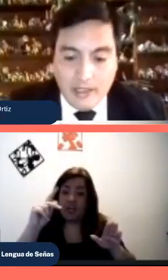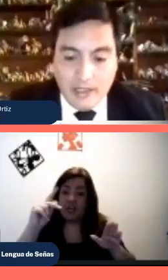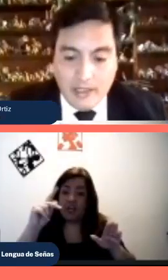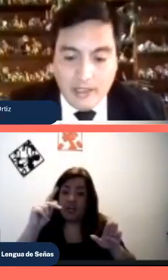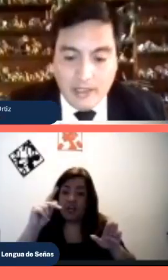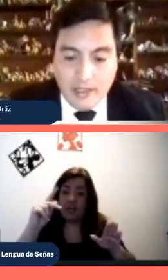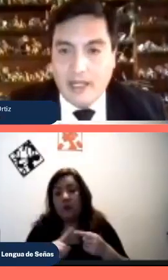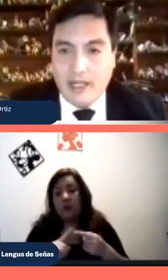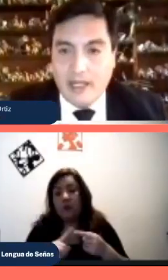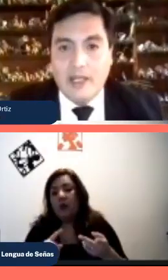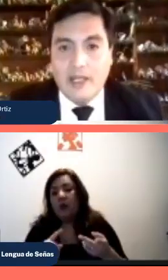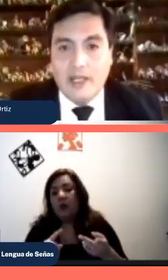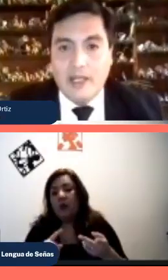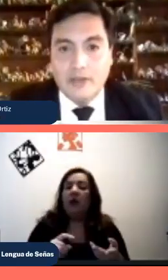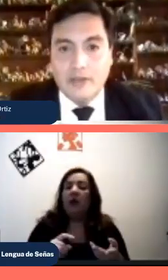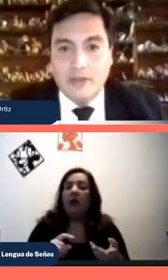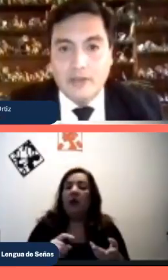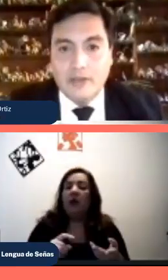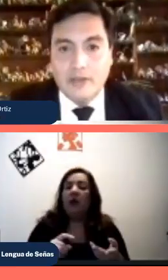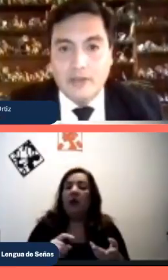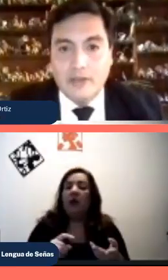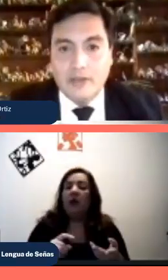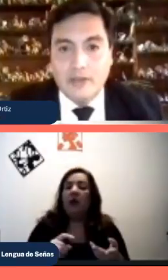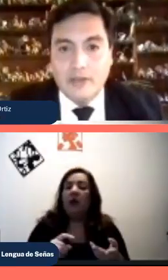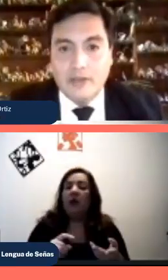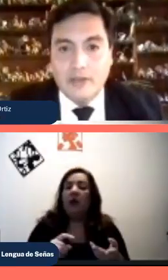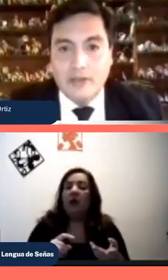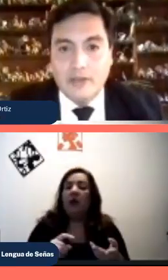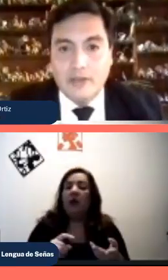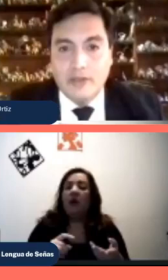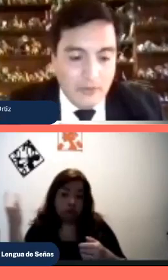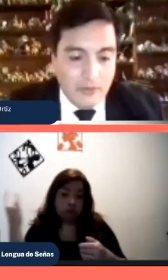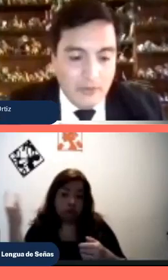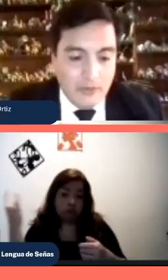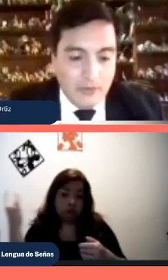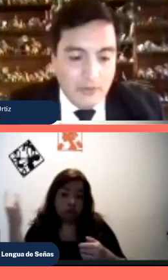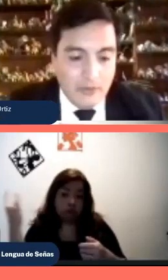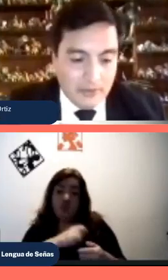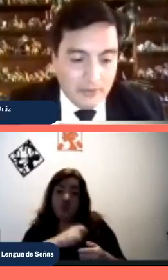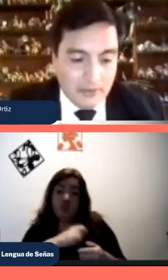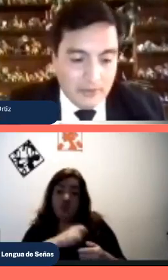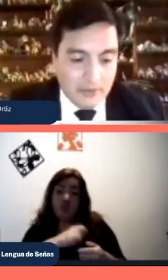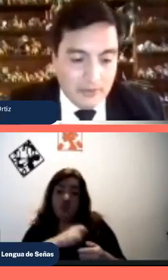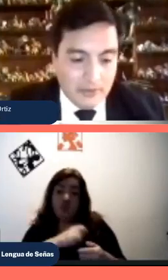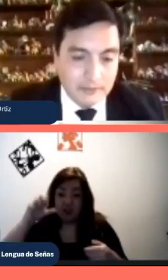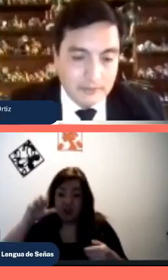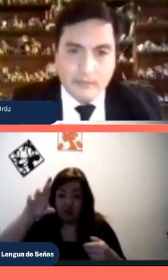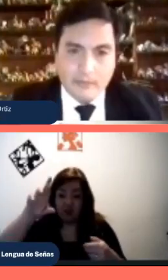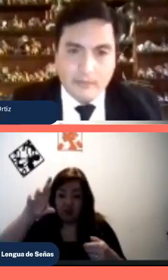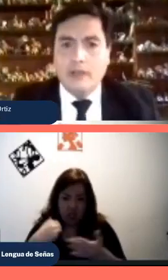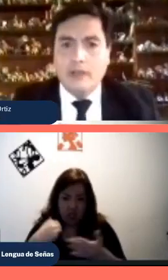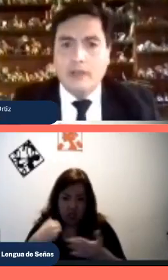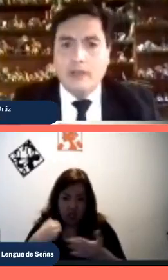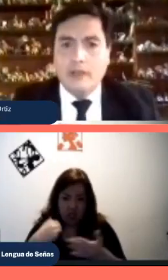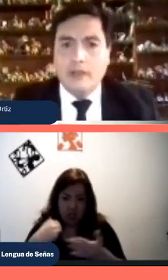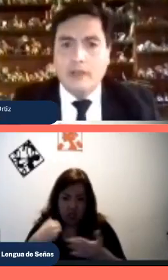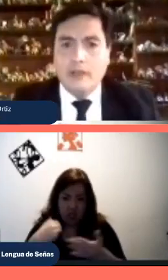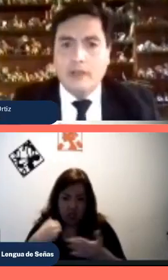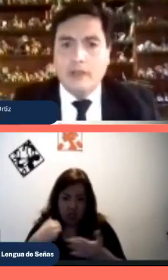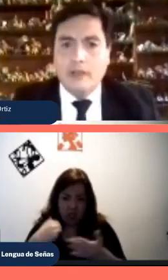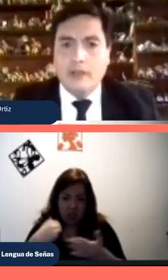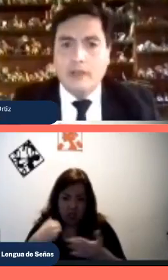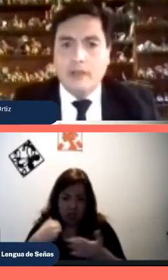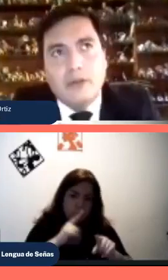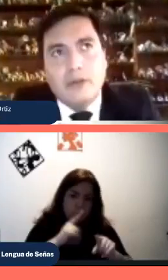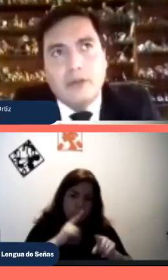la Universidad Católica del Norte, que ayudó a su descubrimiento. ¿Qué es lo